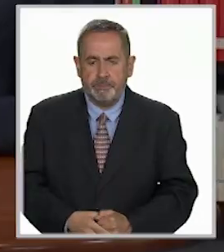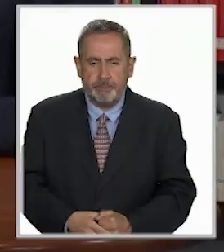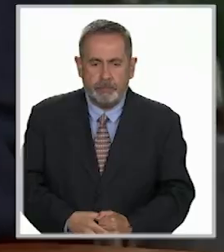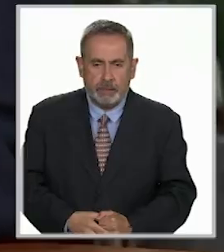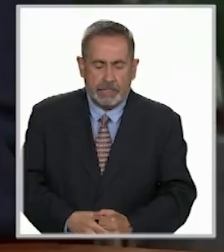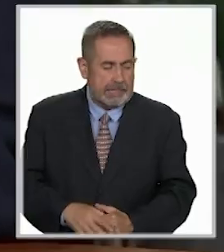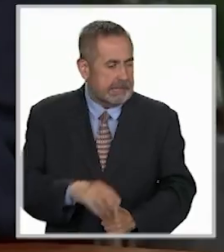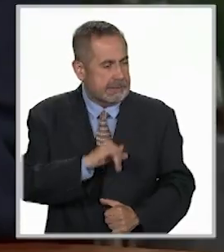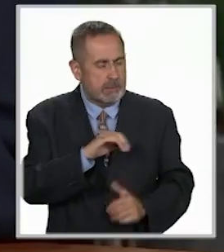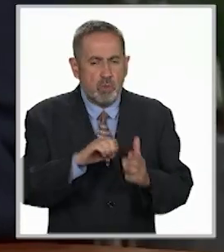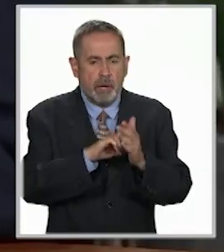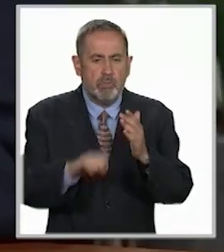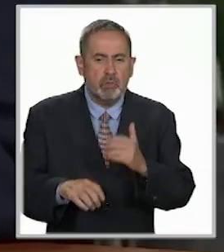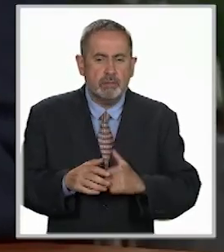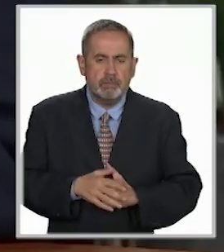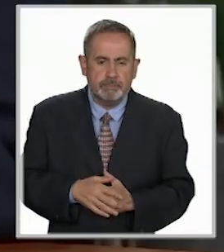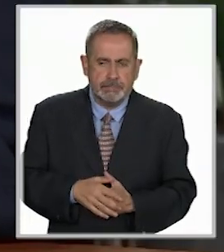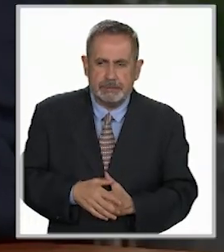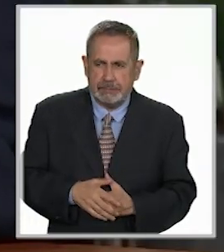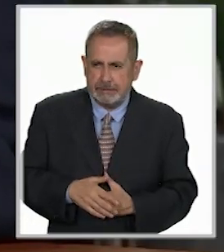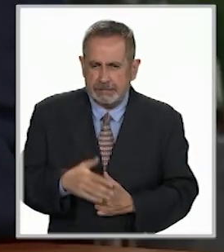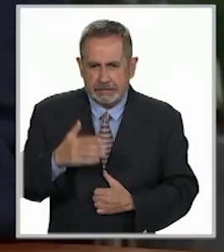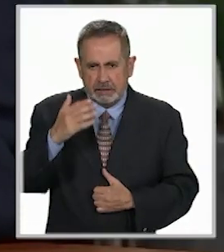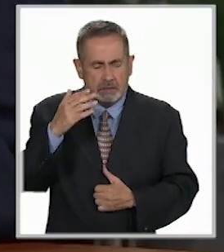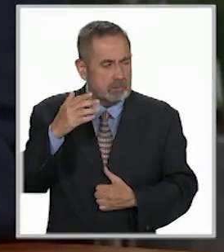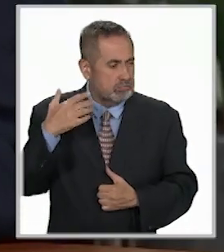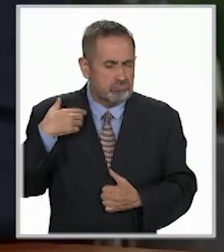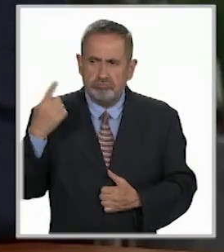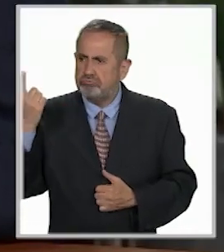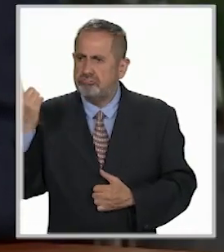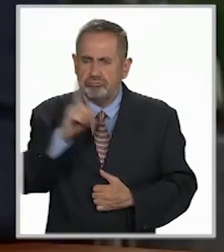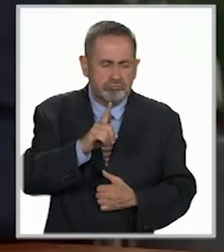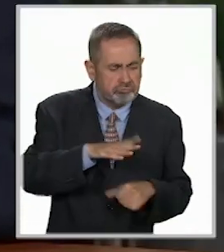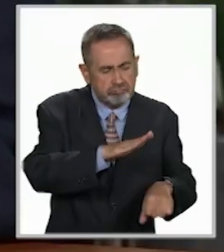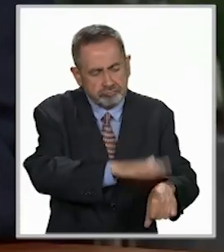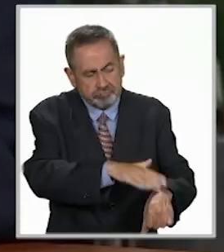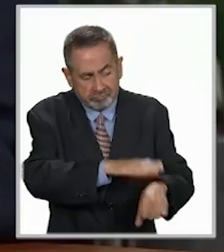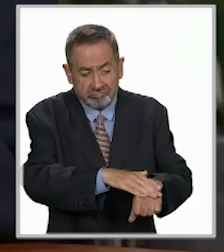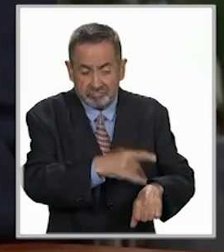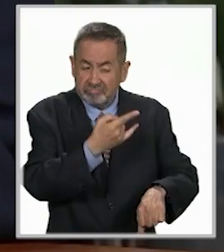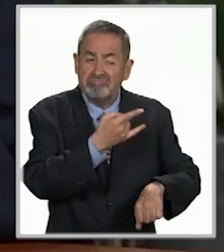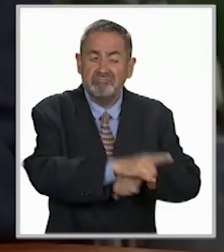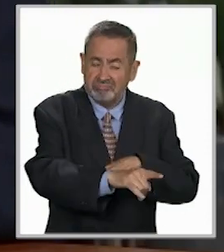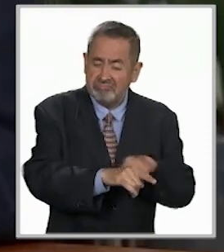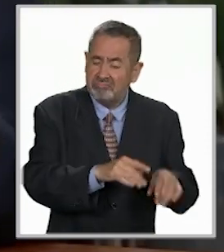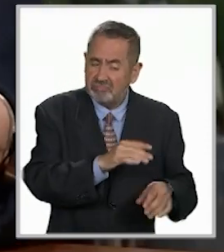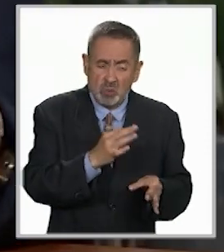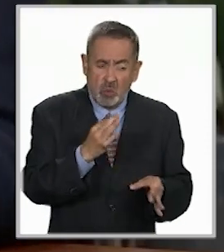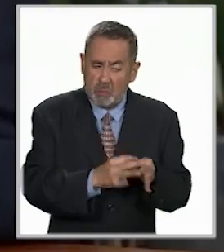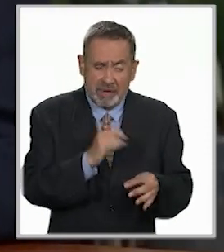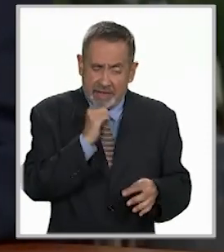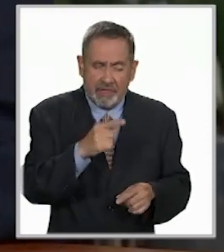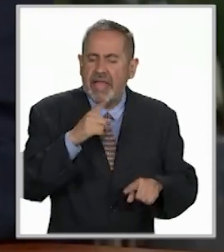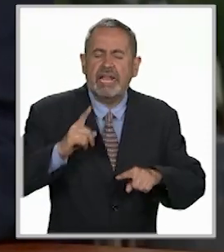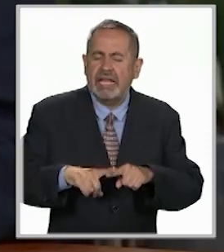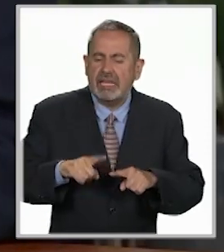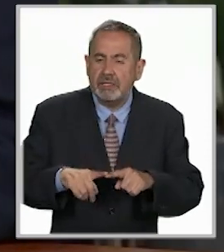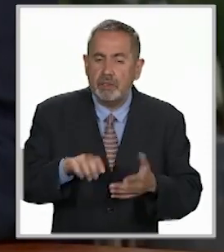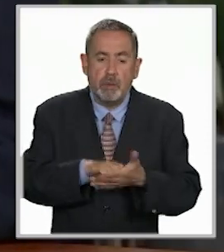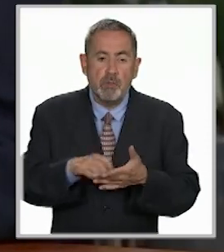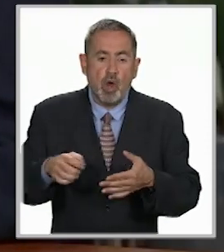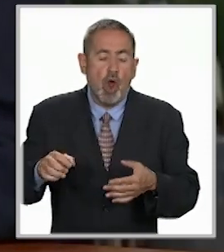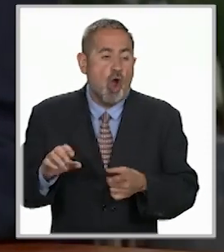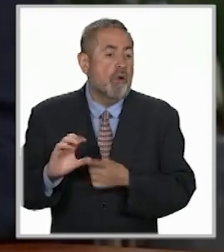que sí. Sobre todo, por ejemplo, ¿quién nos ha venido a decir que hemos incumplido esta obligación a través de nuestras juzgadoras y